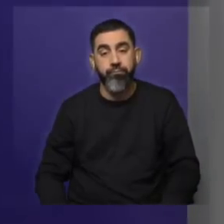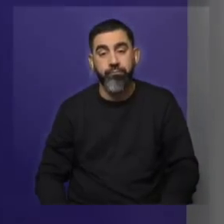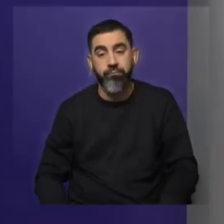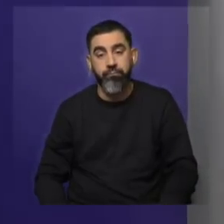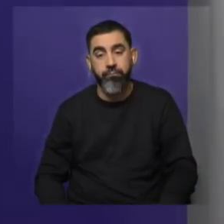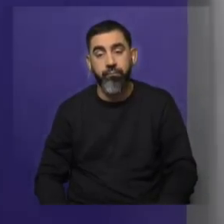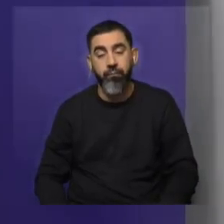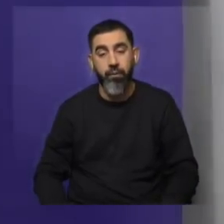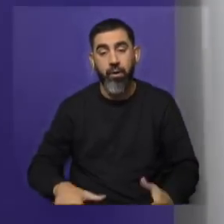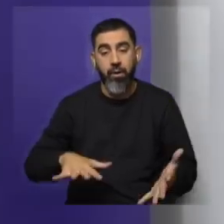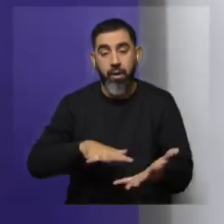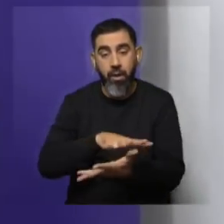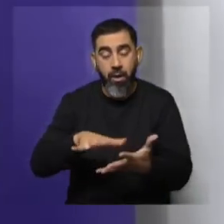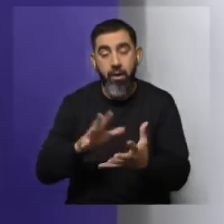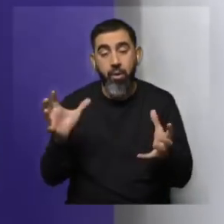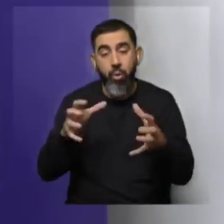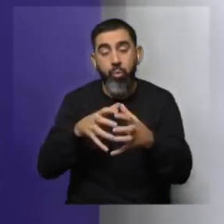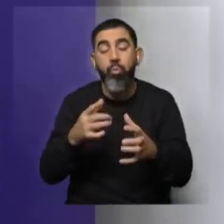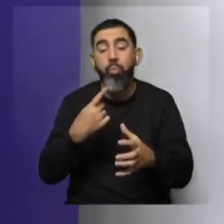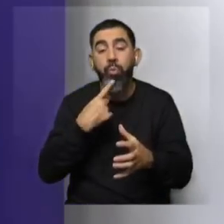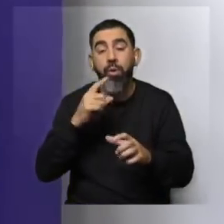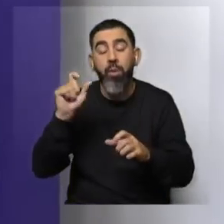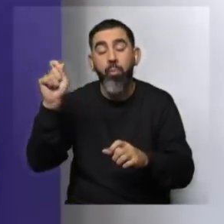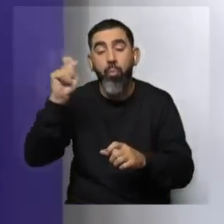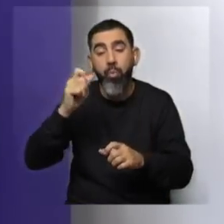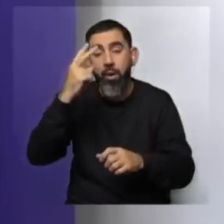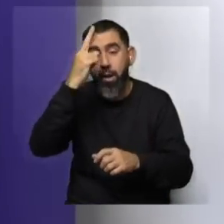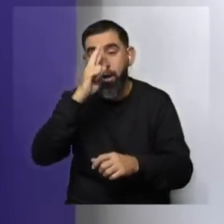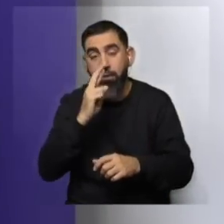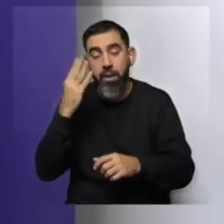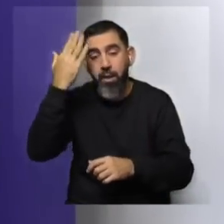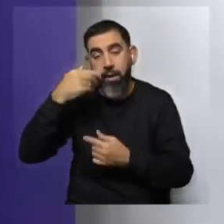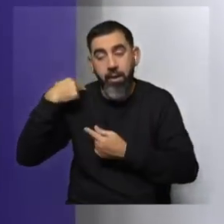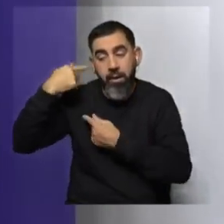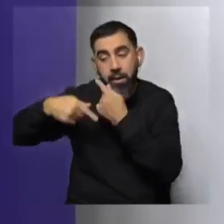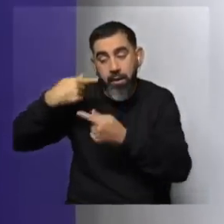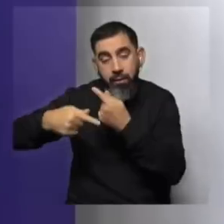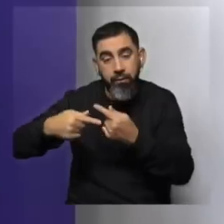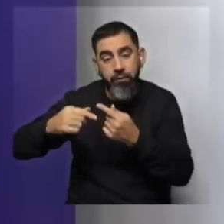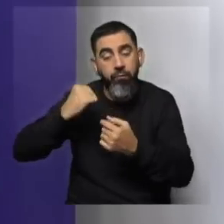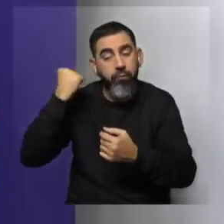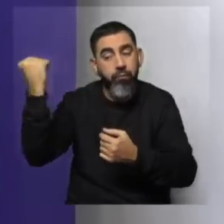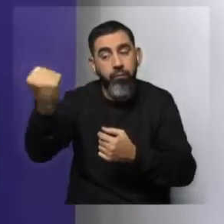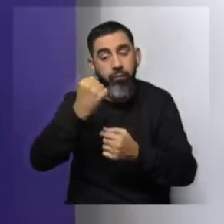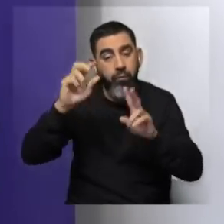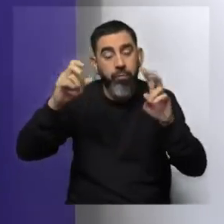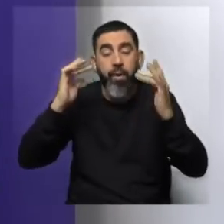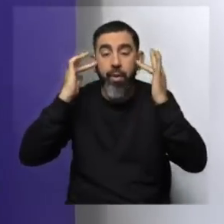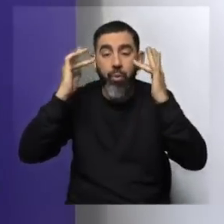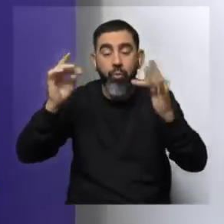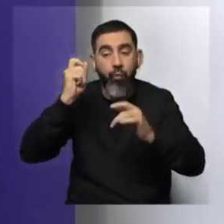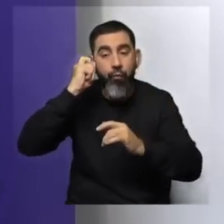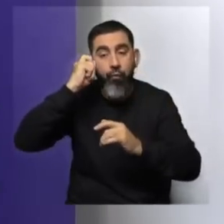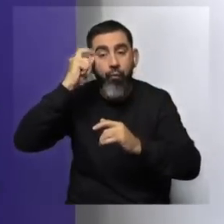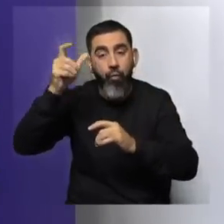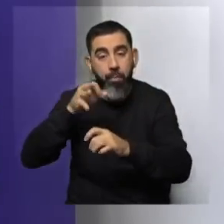desde el área y a través de la división de promoción de políticas públicas para afrodescendiente venimos trabajando en un foco fundamental para nosotros que es la educación y la